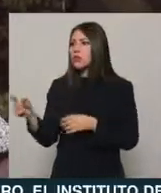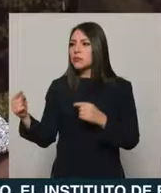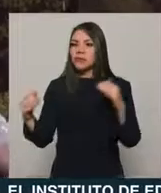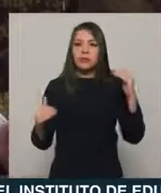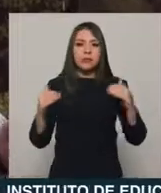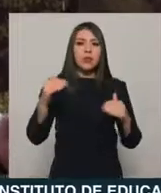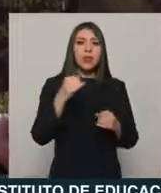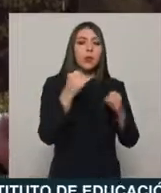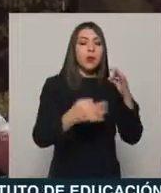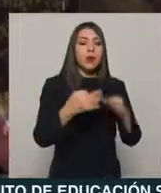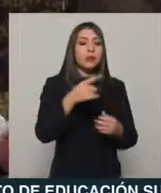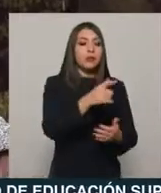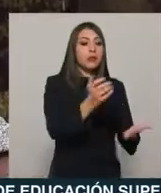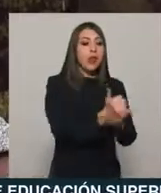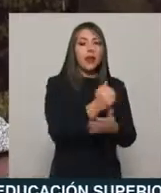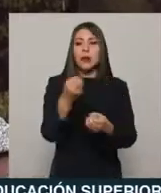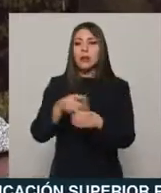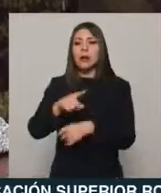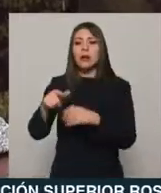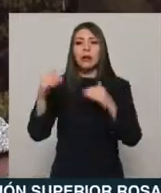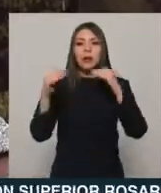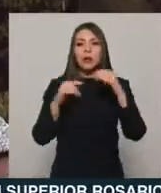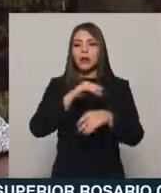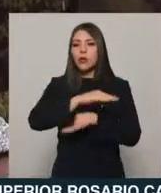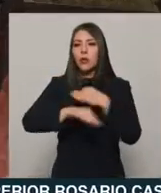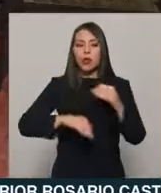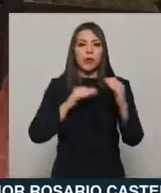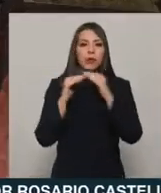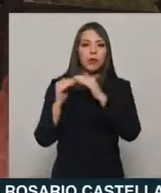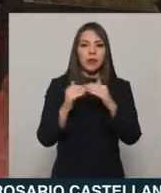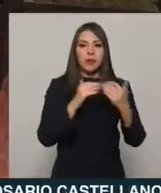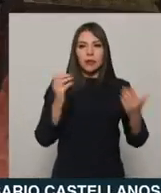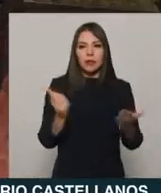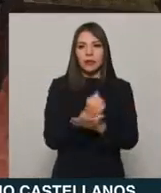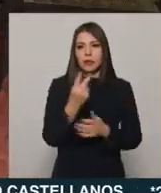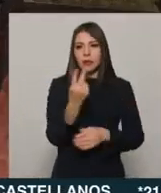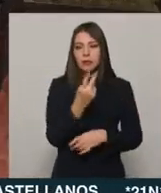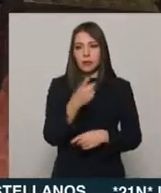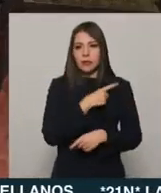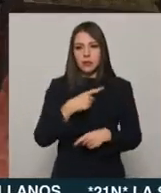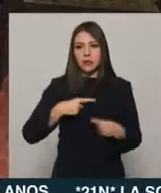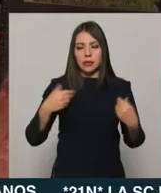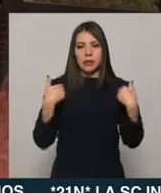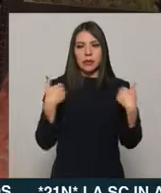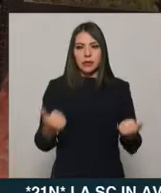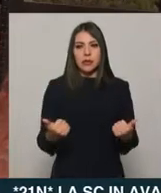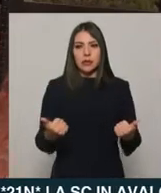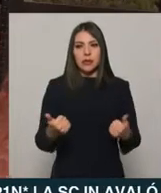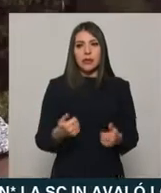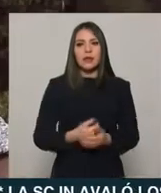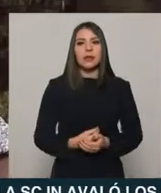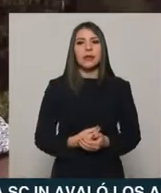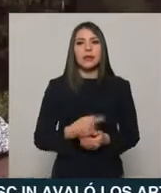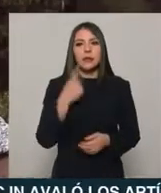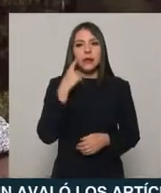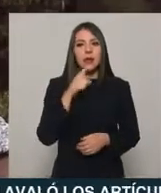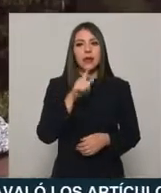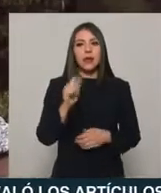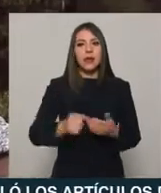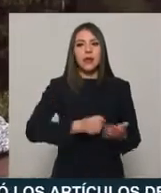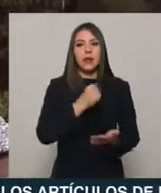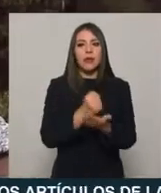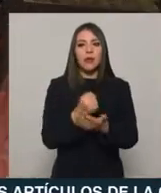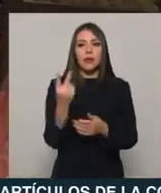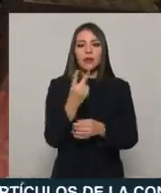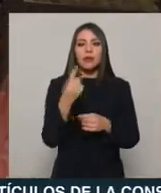pierde. Pero en mediación todos ganamos. Hay que tomar las dos partes en cuenta, ¿no? Exacto, porque ellos llegan a la construcción, por eso es que ganan los